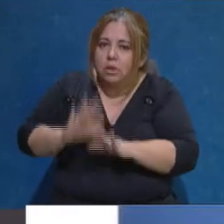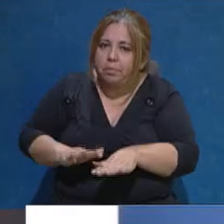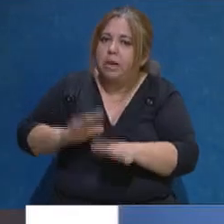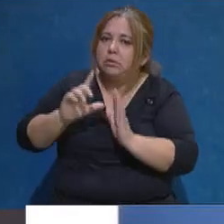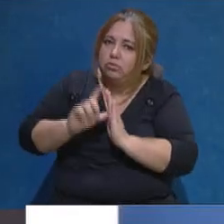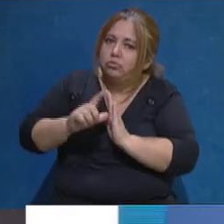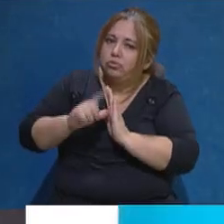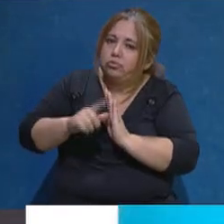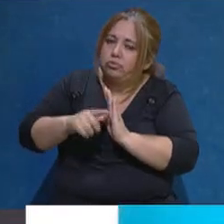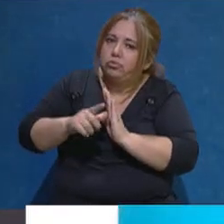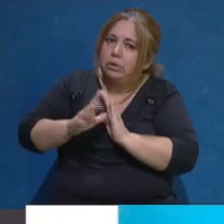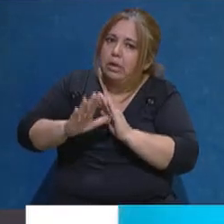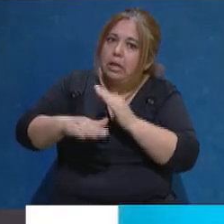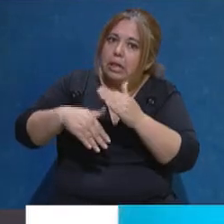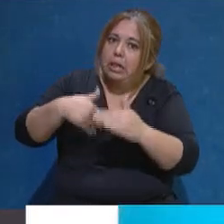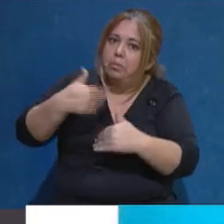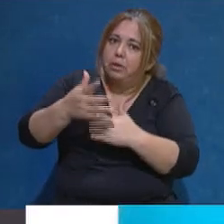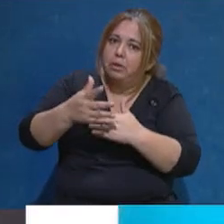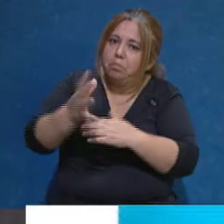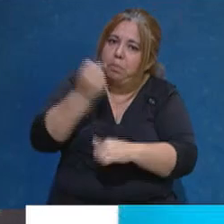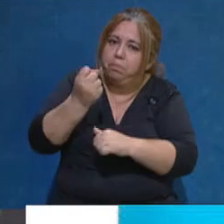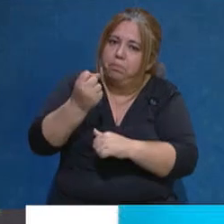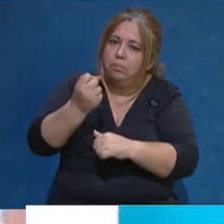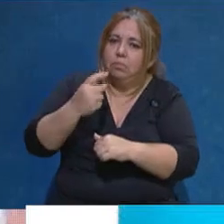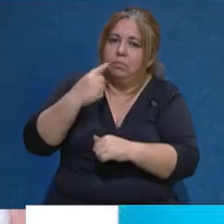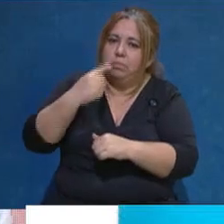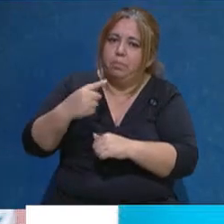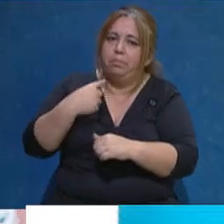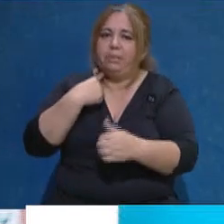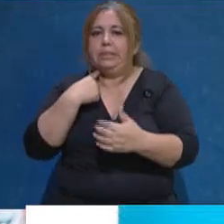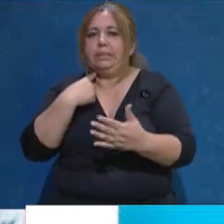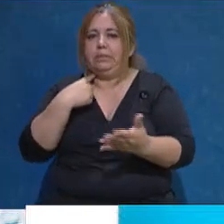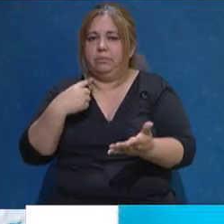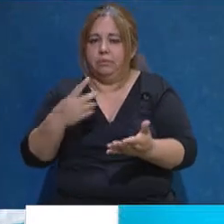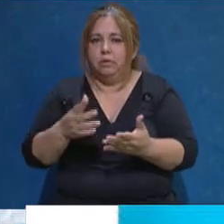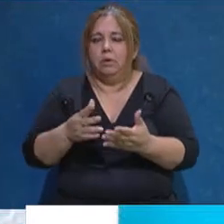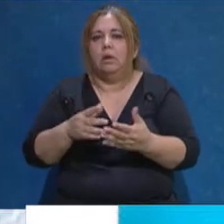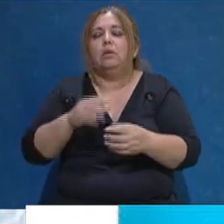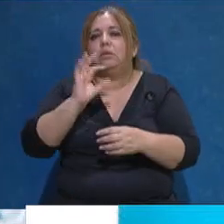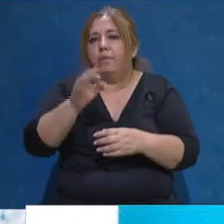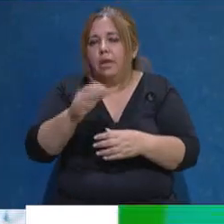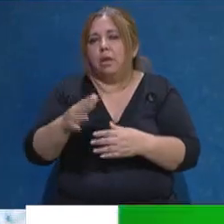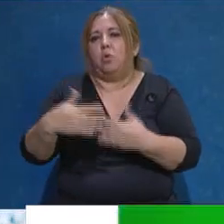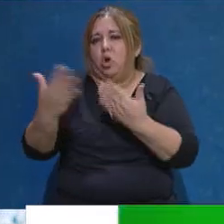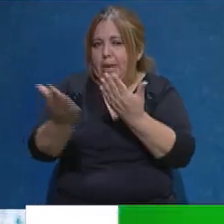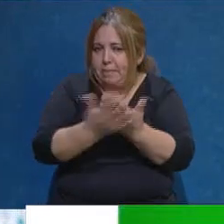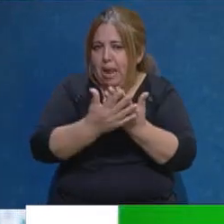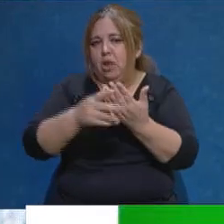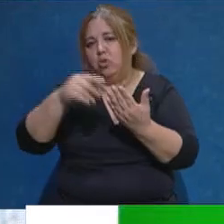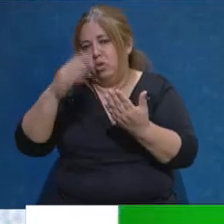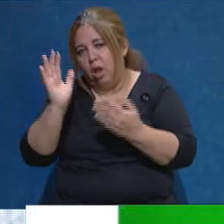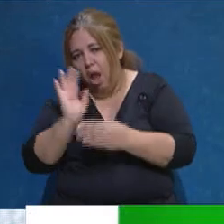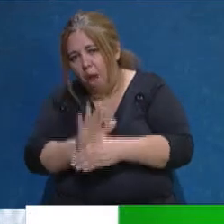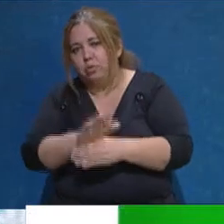sigan surtiendo efecto. Por eso los casos no son cerrados, simplemente se le da, lógicamente con todo el respaldo y apoyo de los juzgados